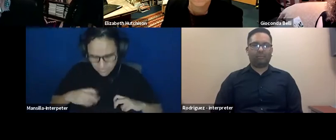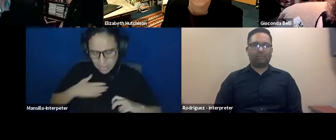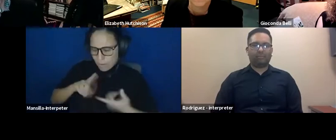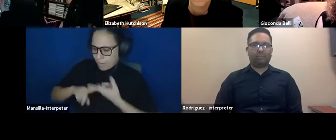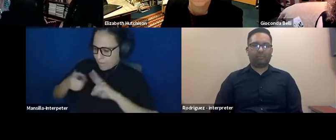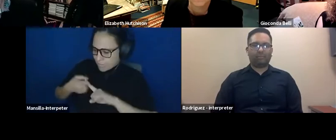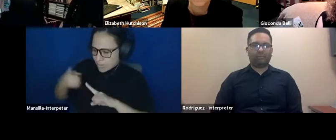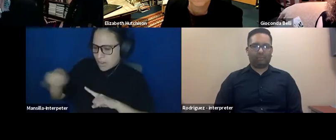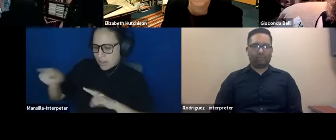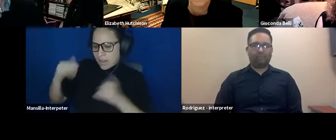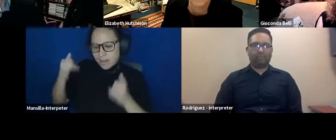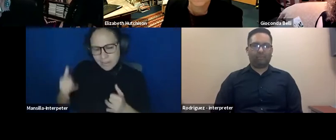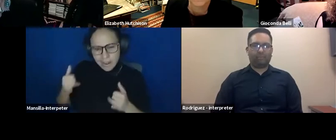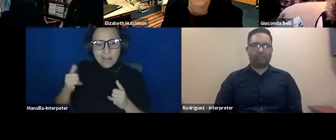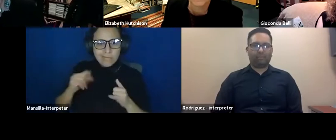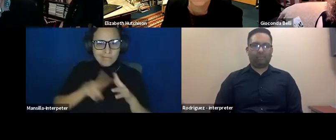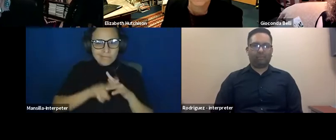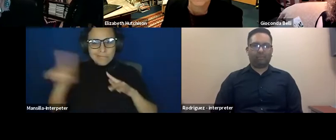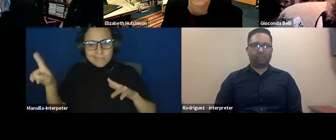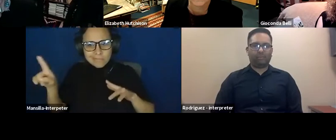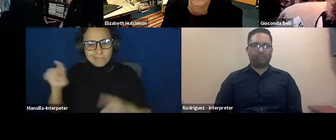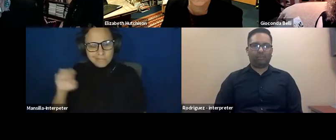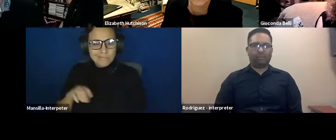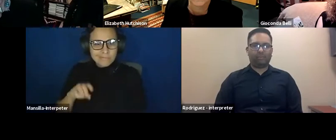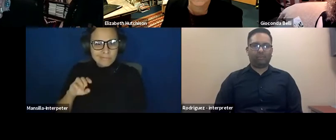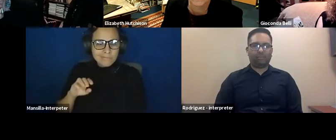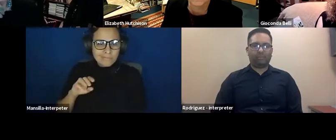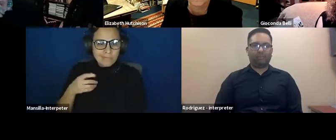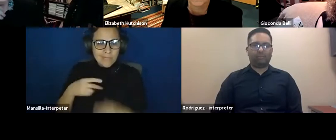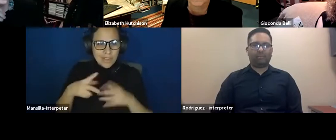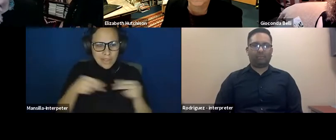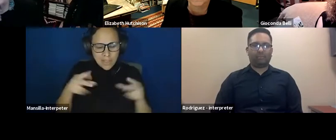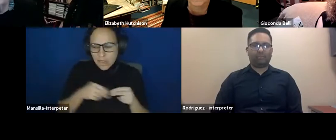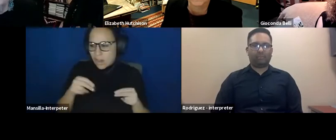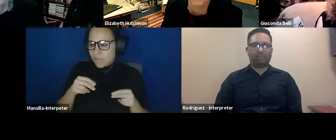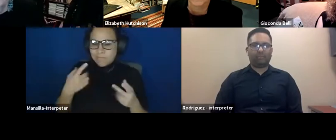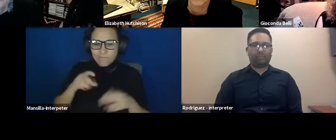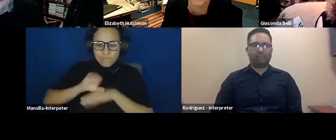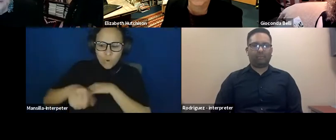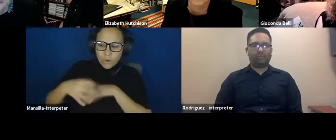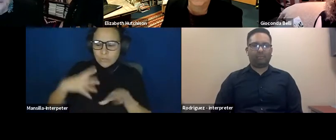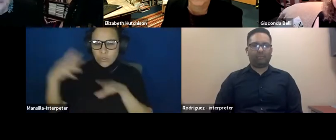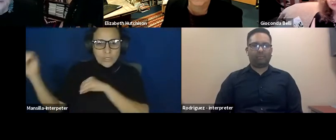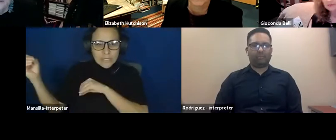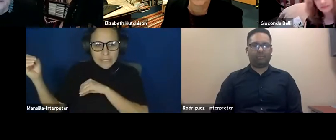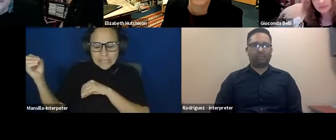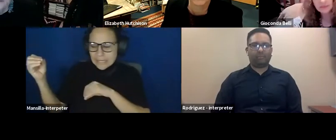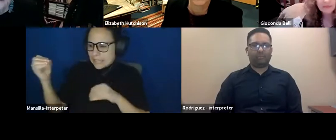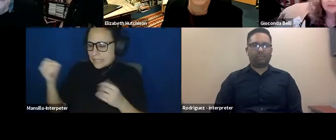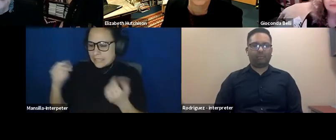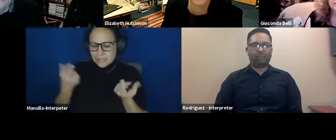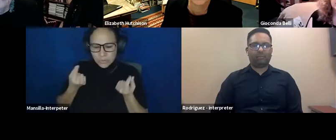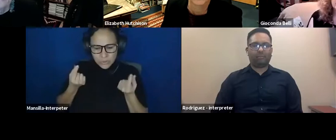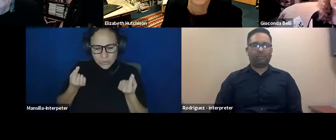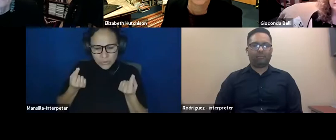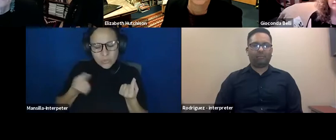ahora son exiliados también. Eh, me gustaría saber como cuál sería su respuesta a cómo mantener la esperanza en medio de todo